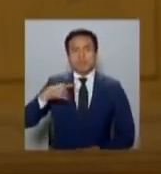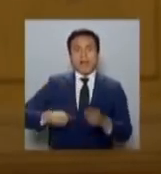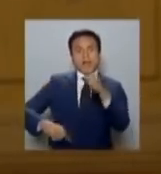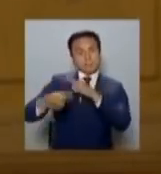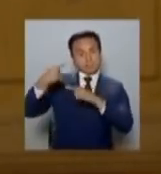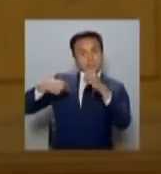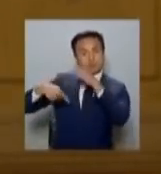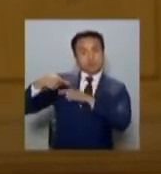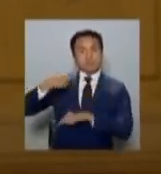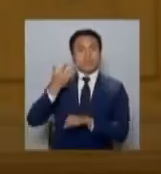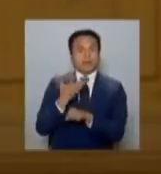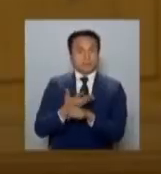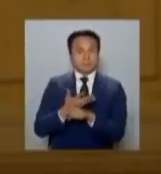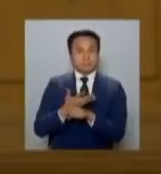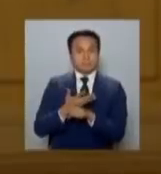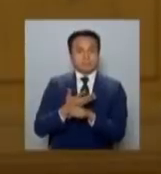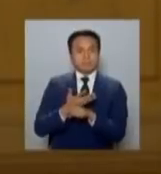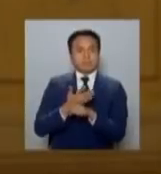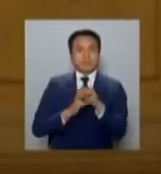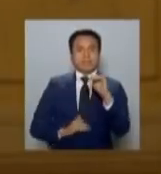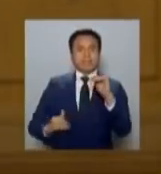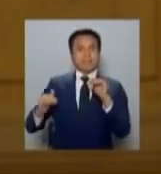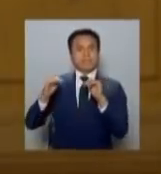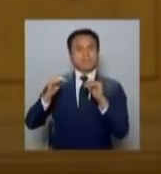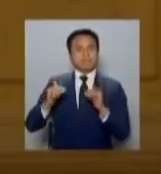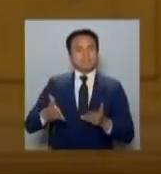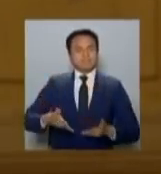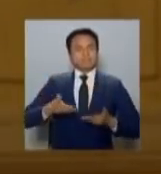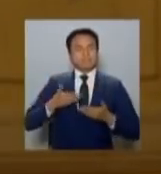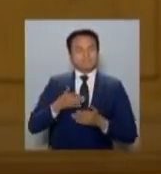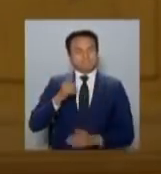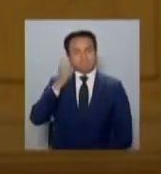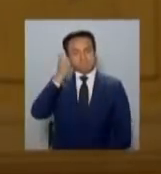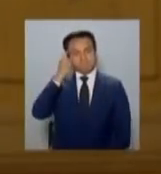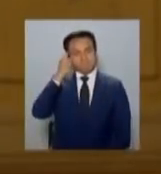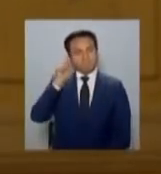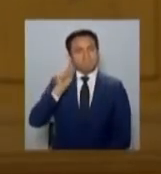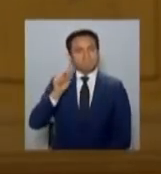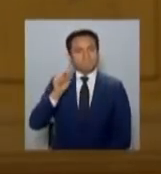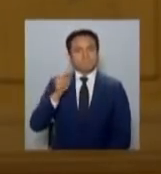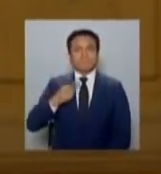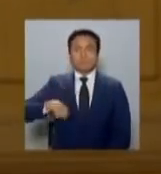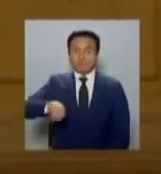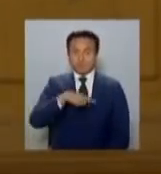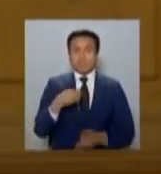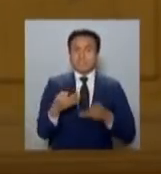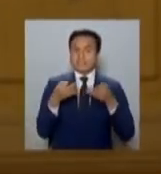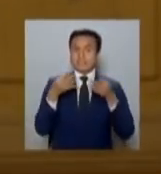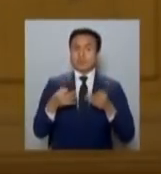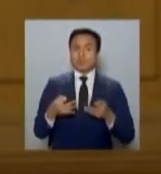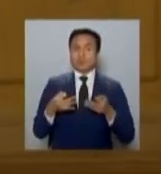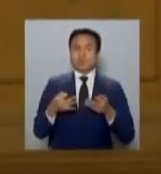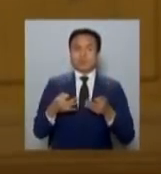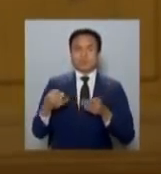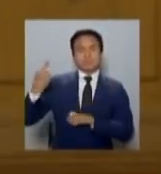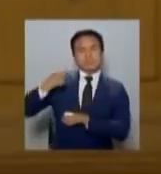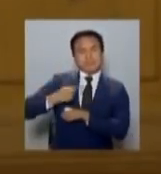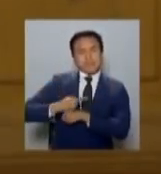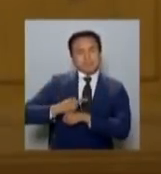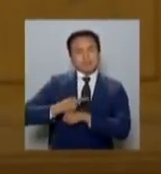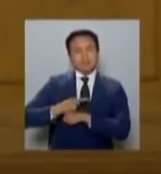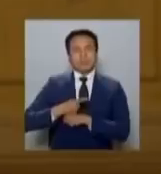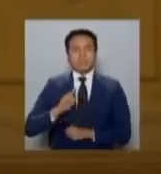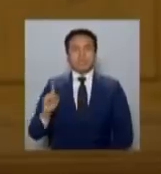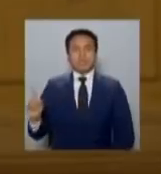los futuros ministros, durante los últimos días y en medio del proceso de selección de los secretarios de Estado, el equipo presidencial se contactó ya con algunos de los miembros del